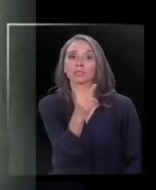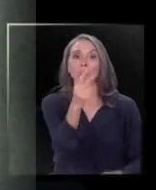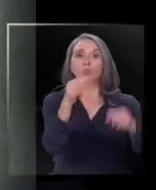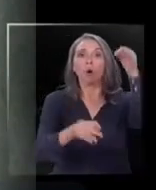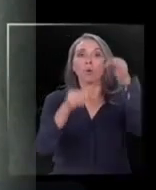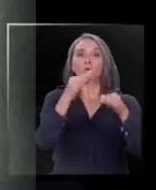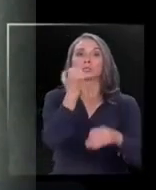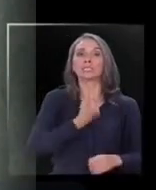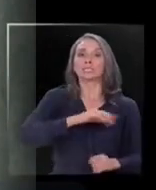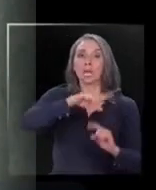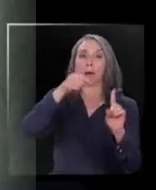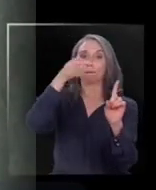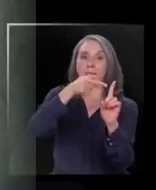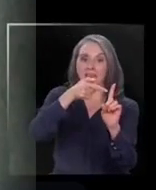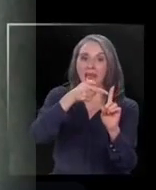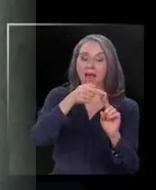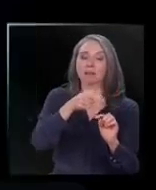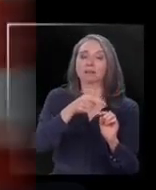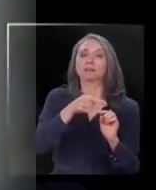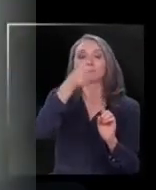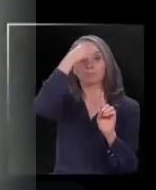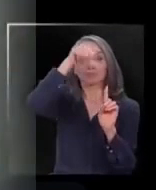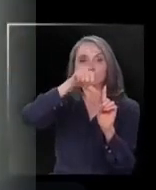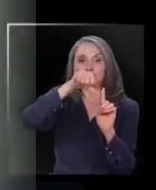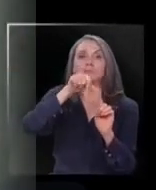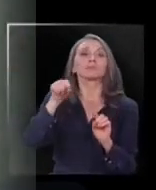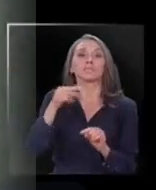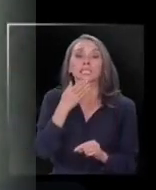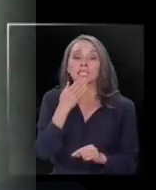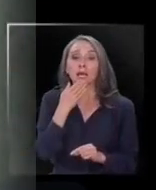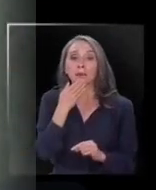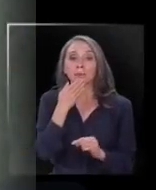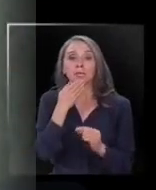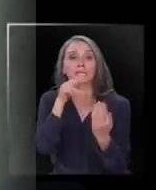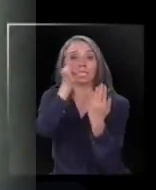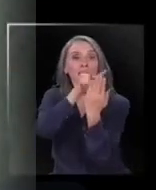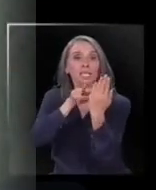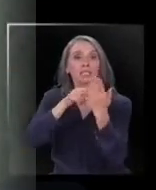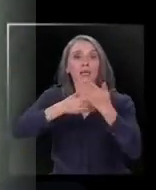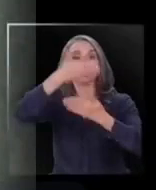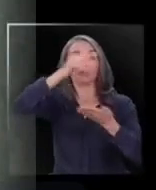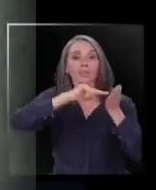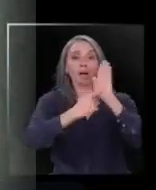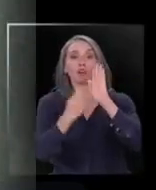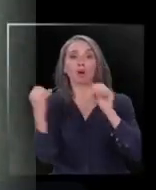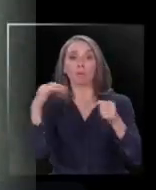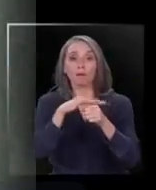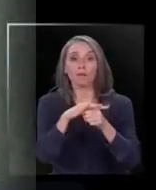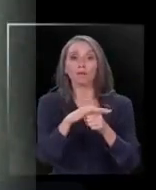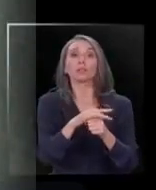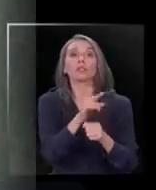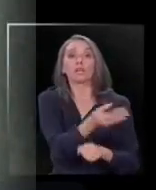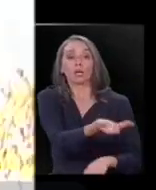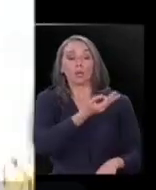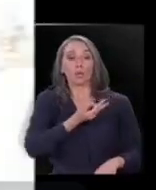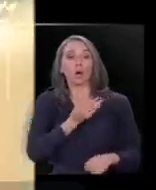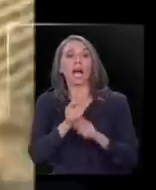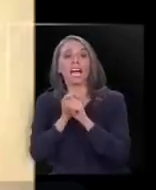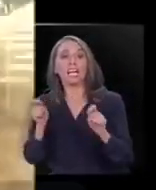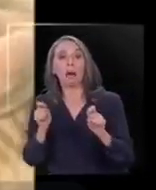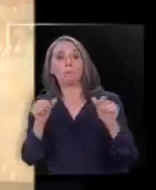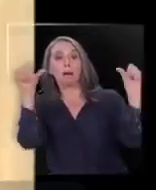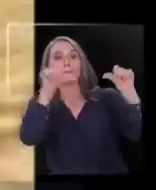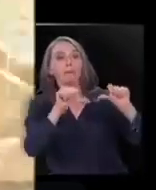penal. Desde entonces, aseguran, las consecuencias incluso se leyeron a través de la prensa. Hubo, según nos cuentan, campañas